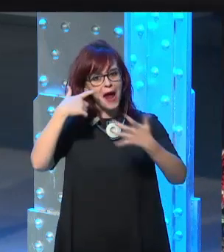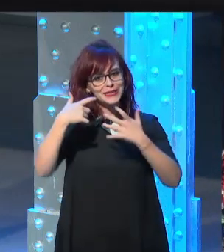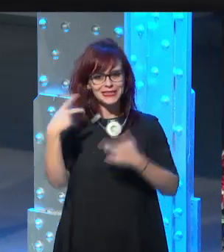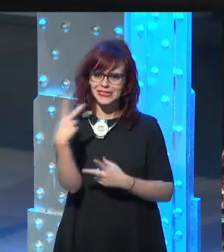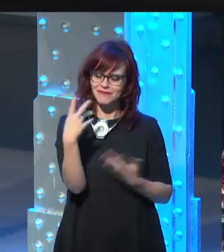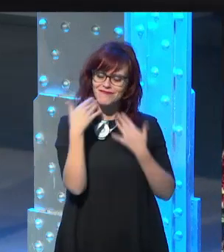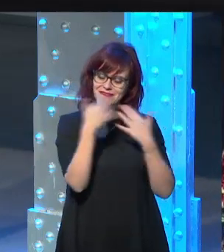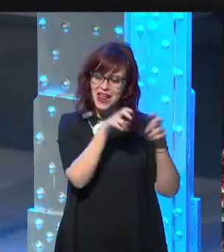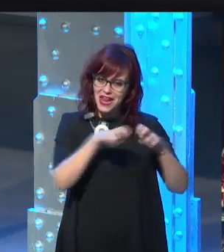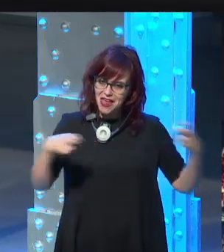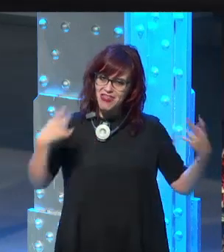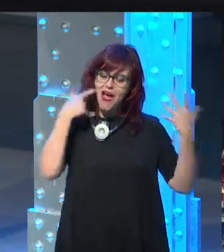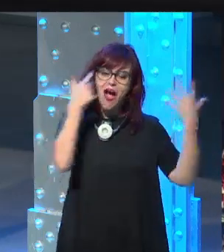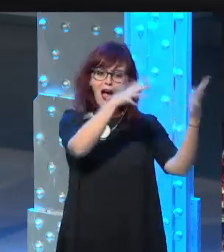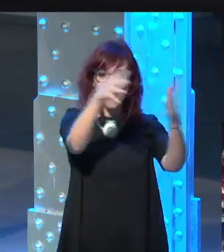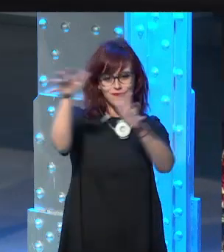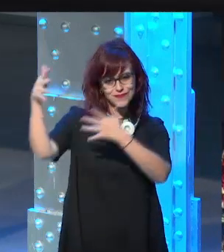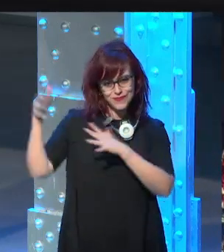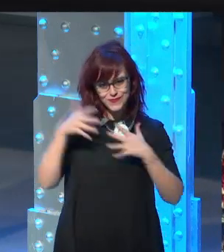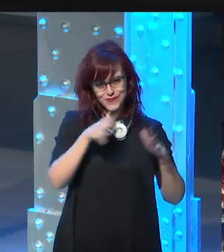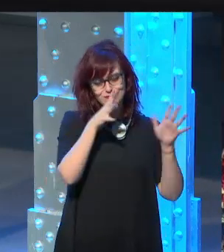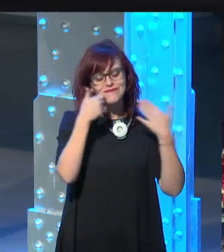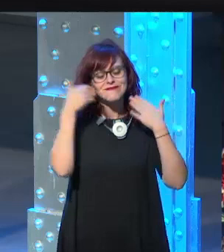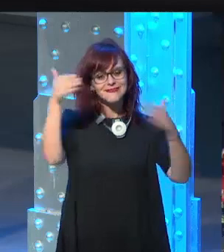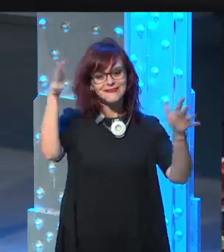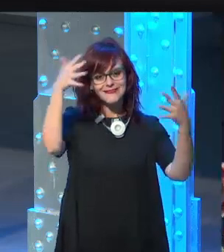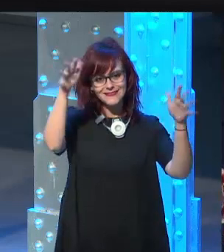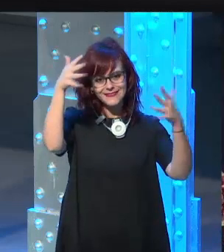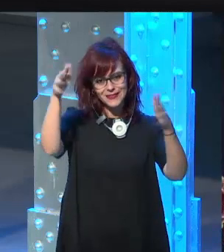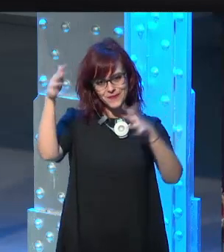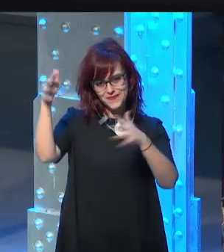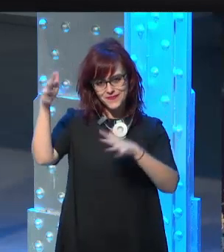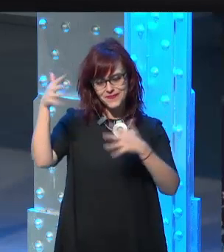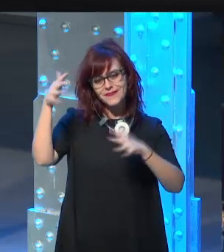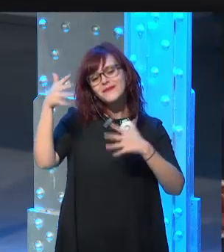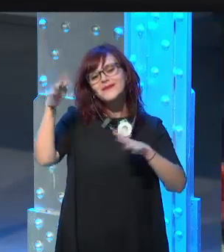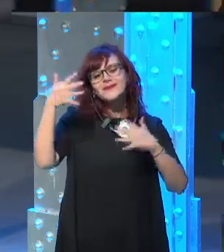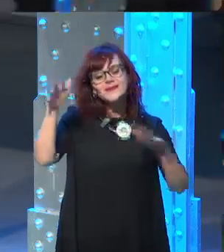artistas. Un fuerte aplauso para ellos, por favor.